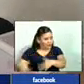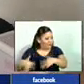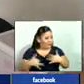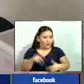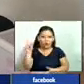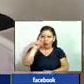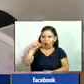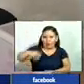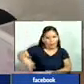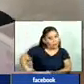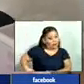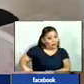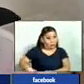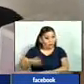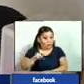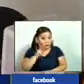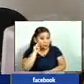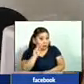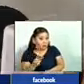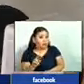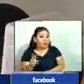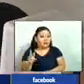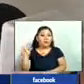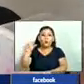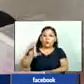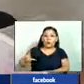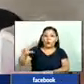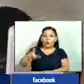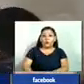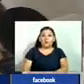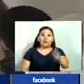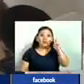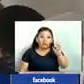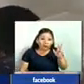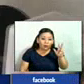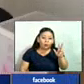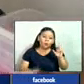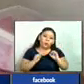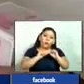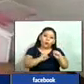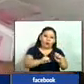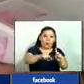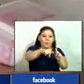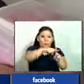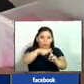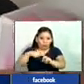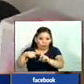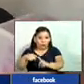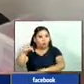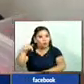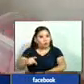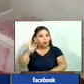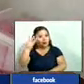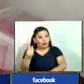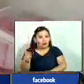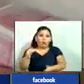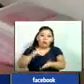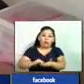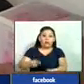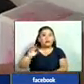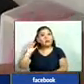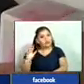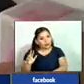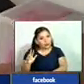juego ustedes lo pueden ver pues el día lunes hicimos tres enterramientos este día pues también son otros tres es